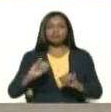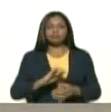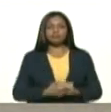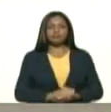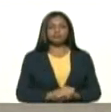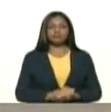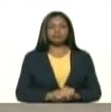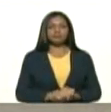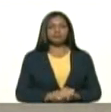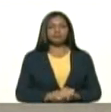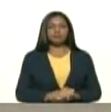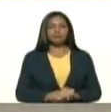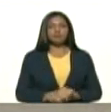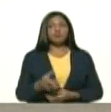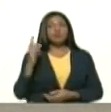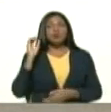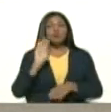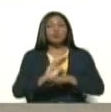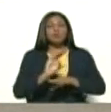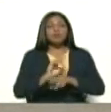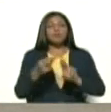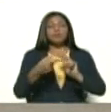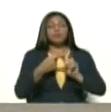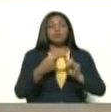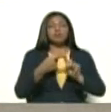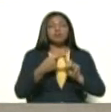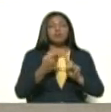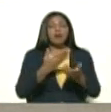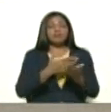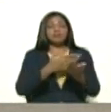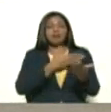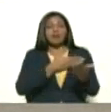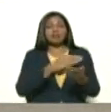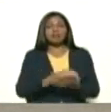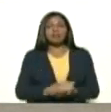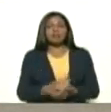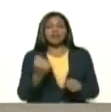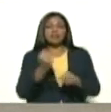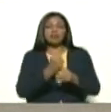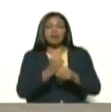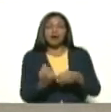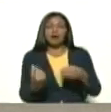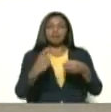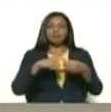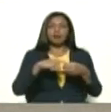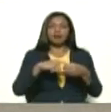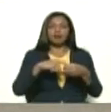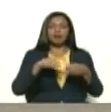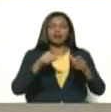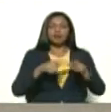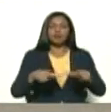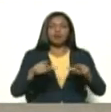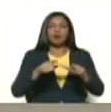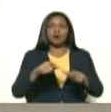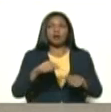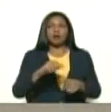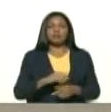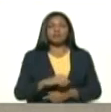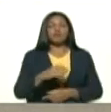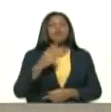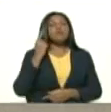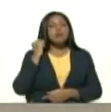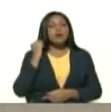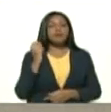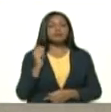Es cuidadora del caso positivo anterior. O sea, trabaja como cuidadora de la compatriota de 84